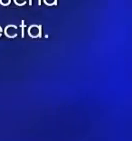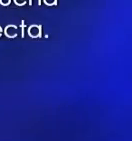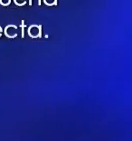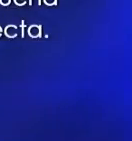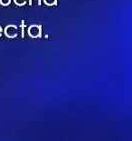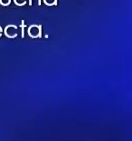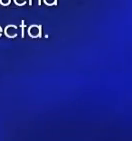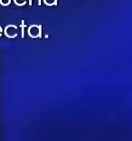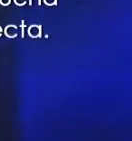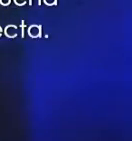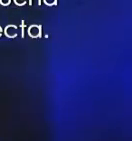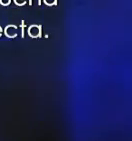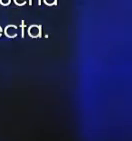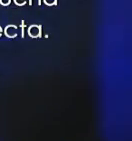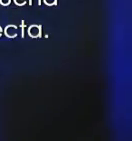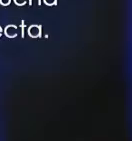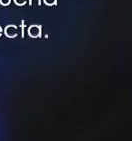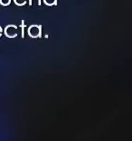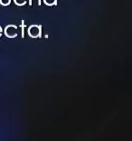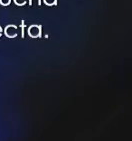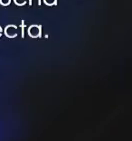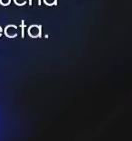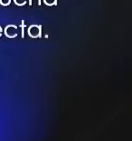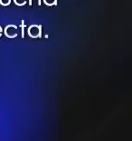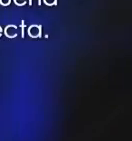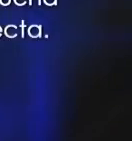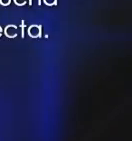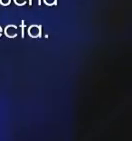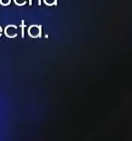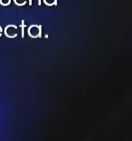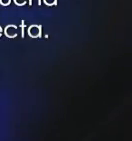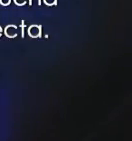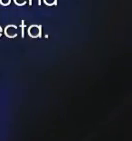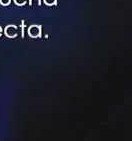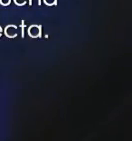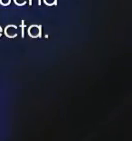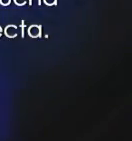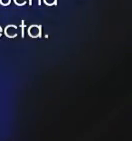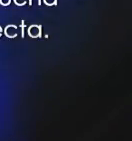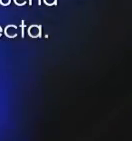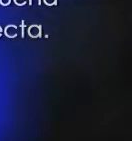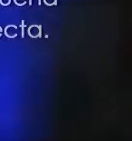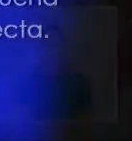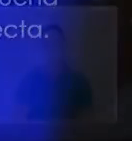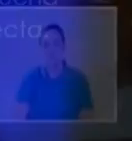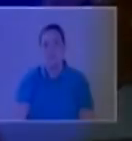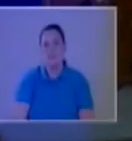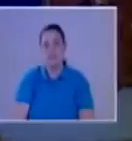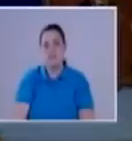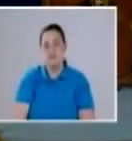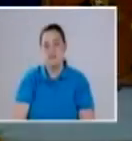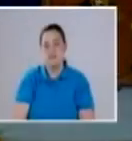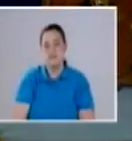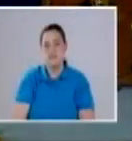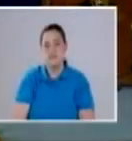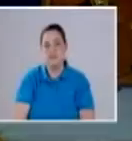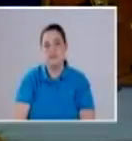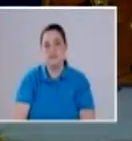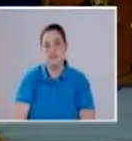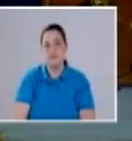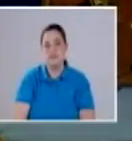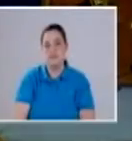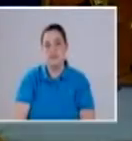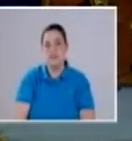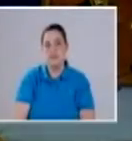varón que no recibió los consejos, lo que dice Salmo 1, sino que en la ley de Jehová está su delicia y en ella medita de día y de noche.